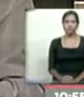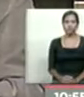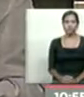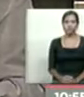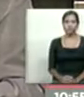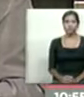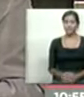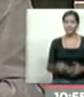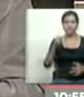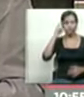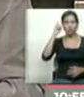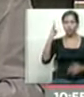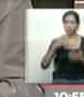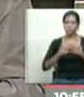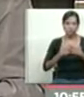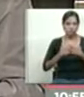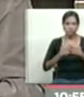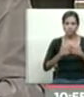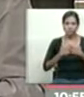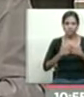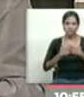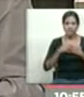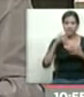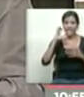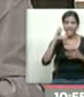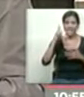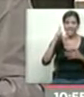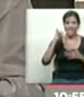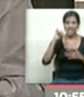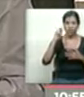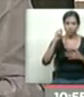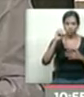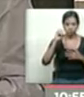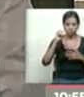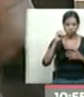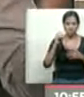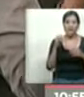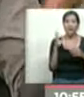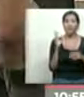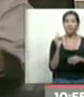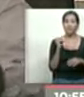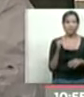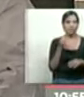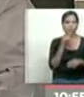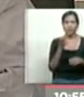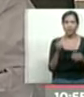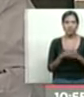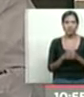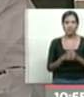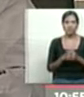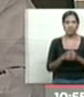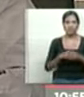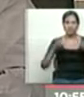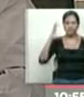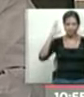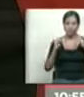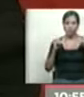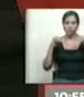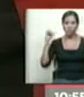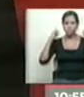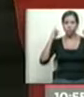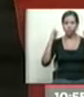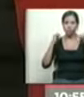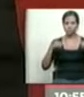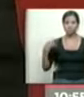Dios mío, Abrams habla y bueno, se fue la música anteriormente. No, es que la espantó.